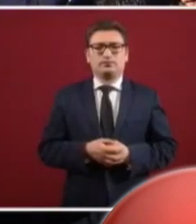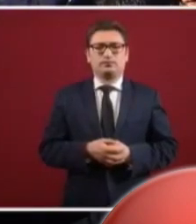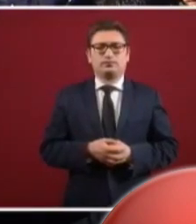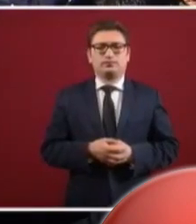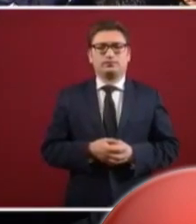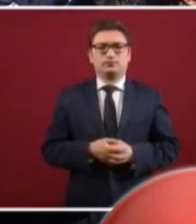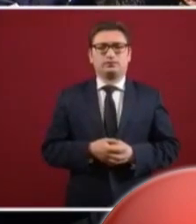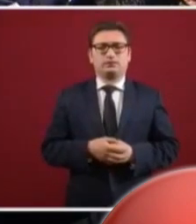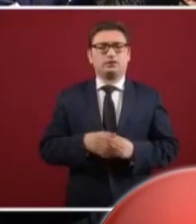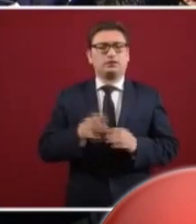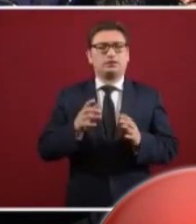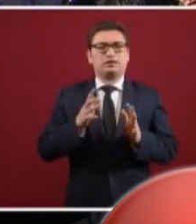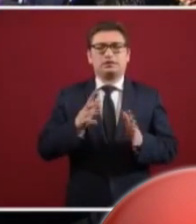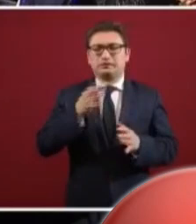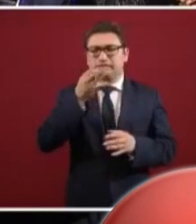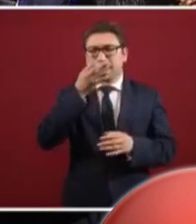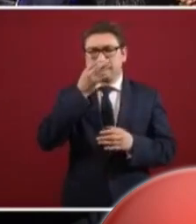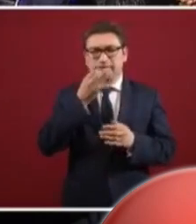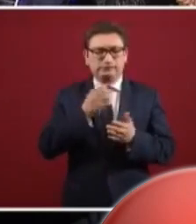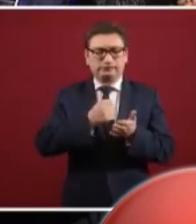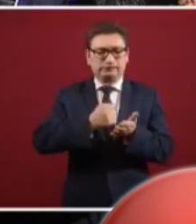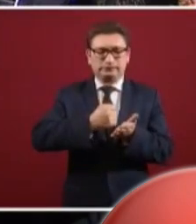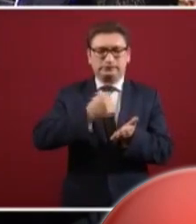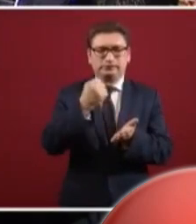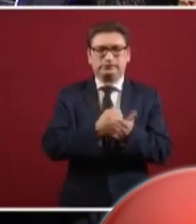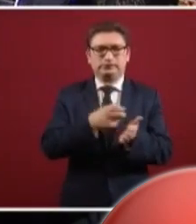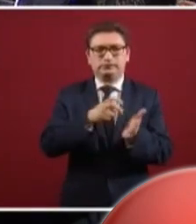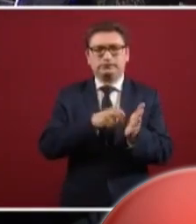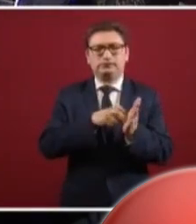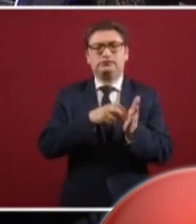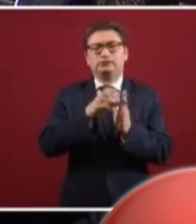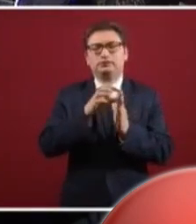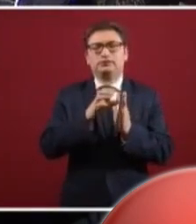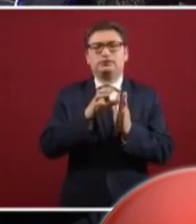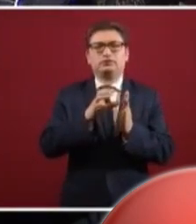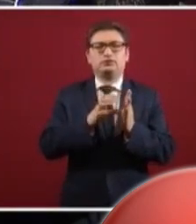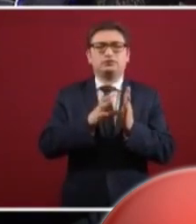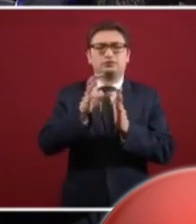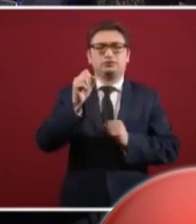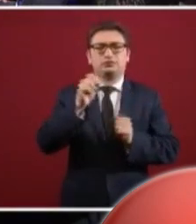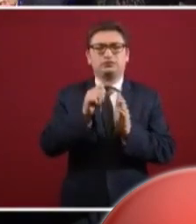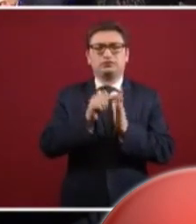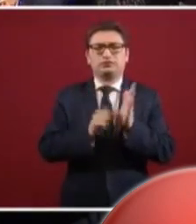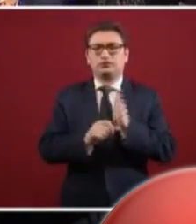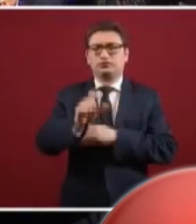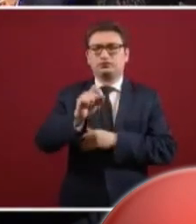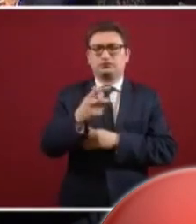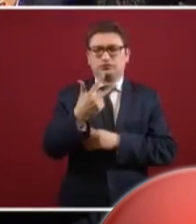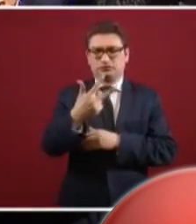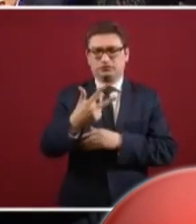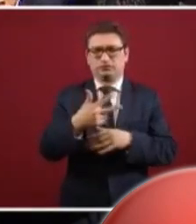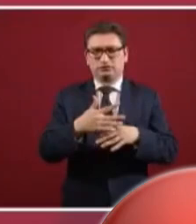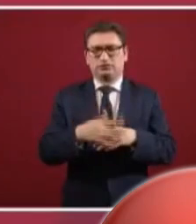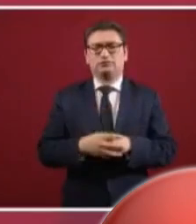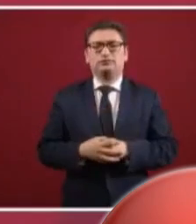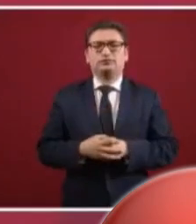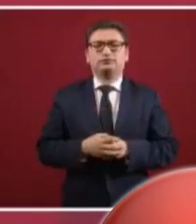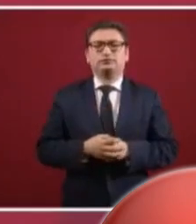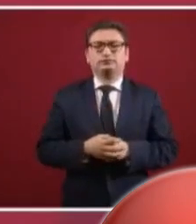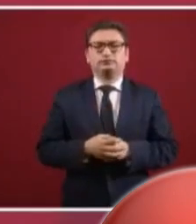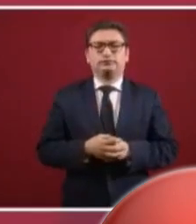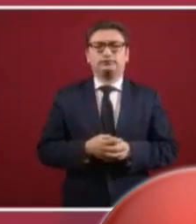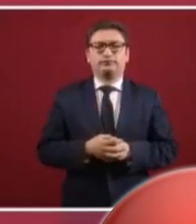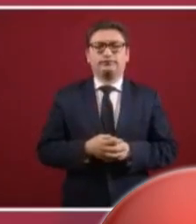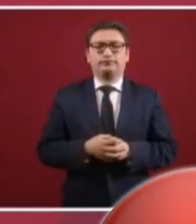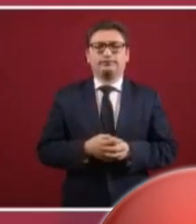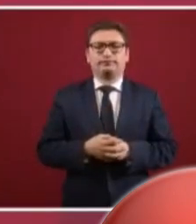prácticamente aprobada la reforma al artículo 28 de la Constitución